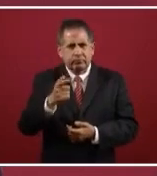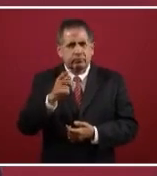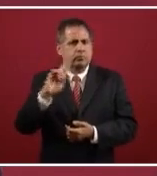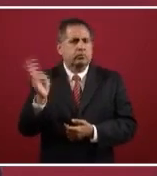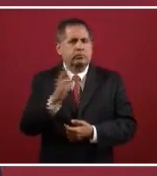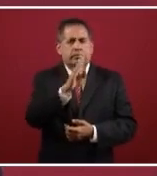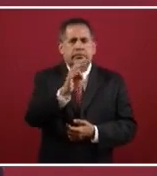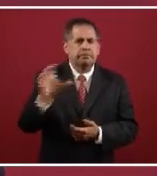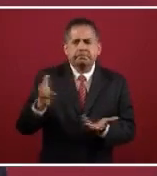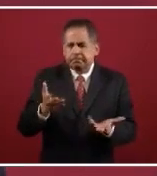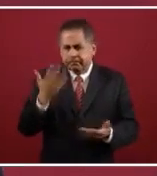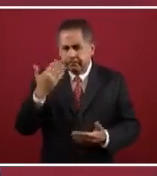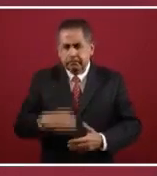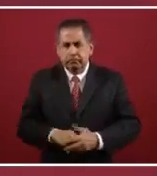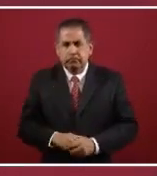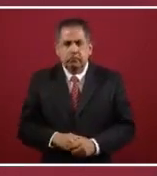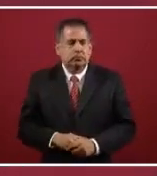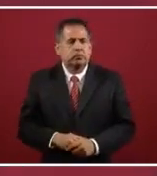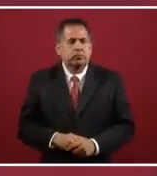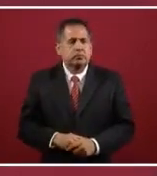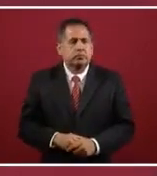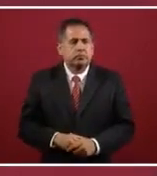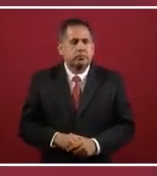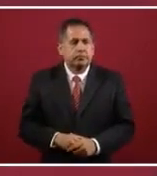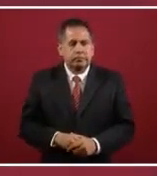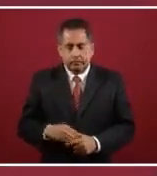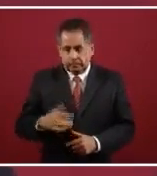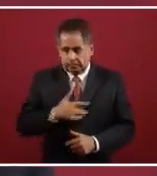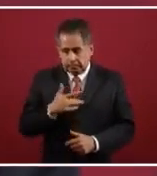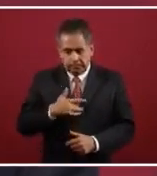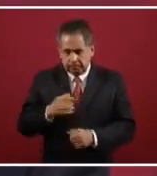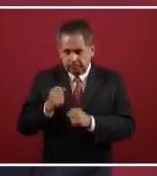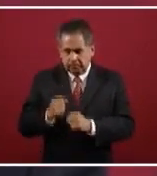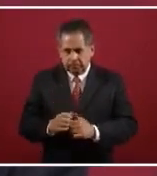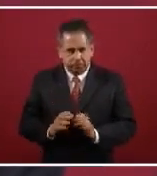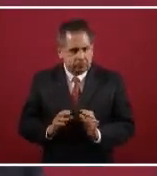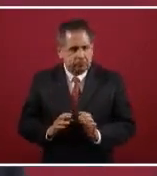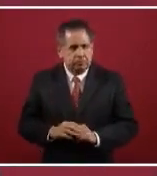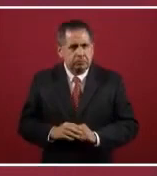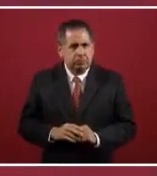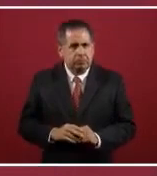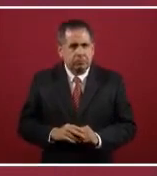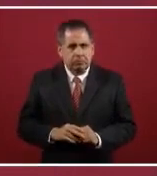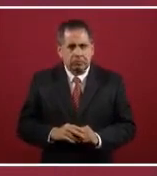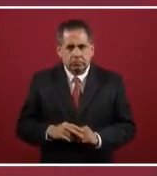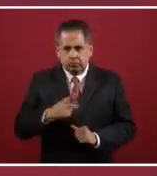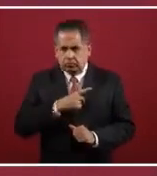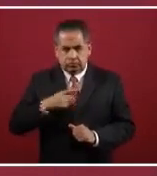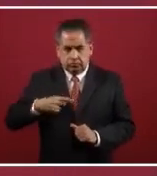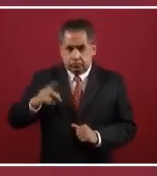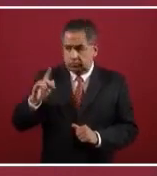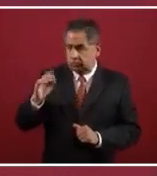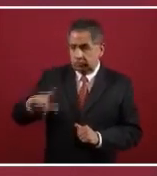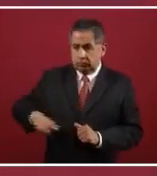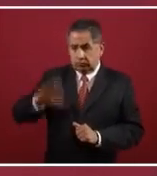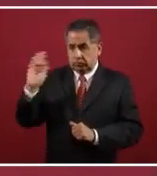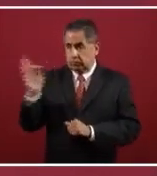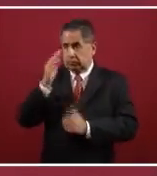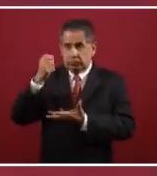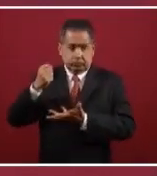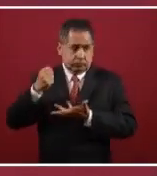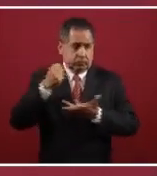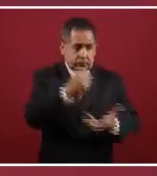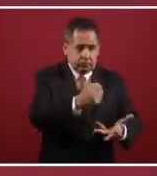de Baja California? Estoy seguro que no se deben recursos de la